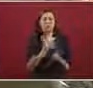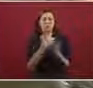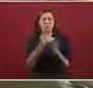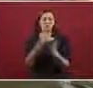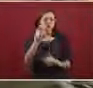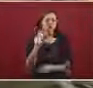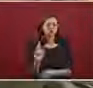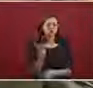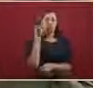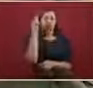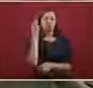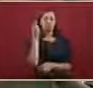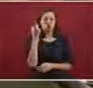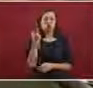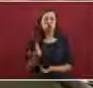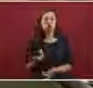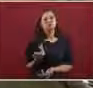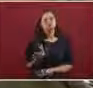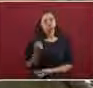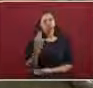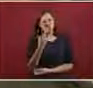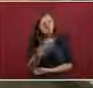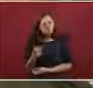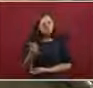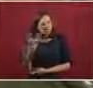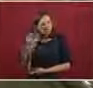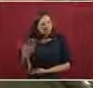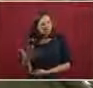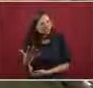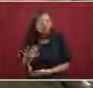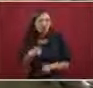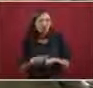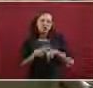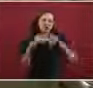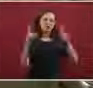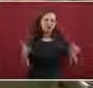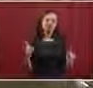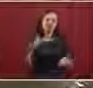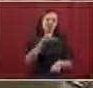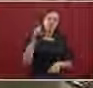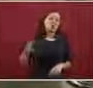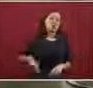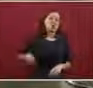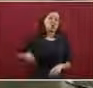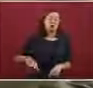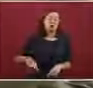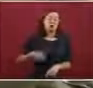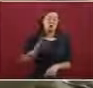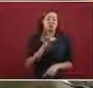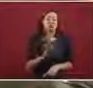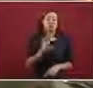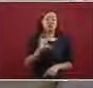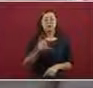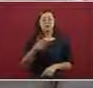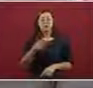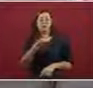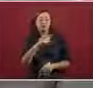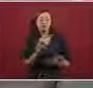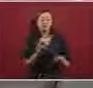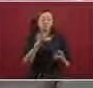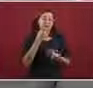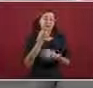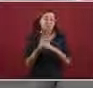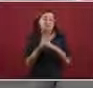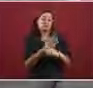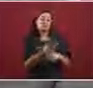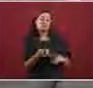de dólares y no 205, como reportó el gobierno de Felipe Calderón. Dice que hubo un robo de 70 millones de dólares que no